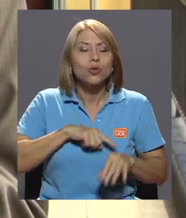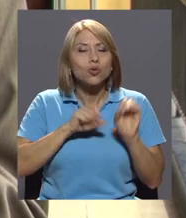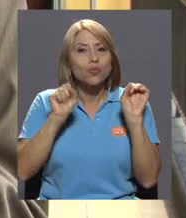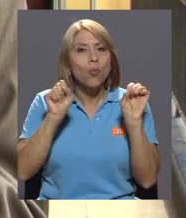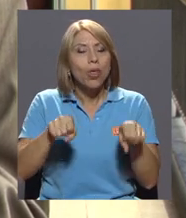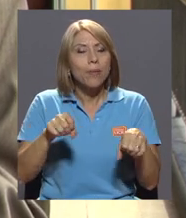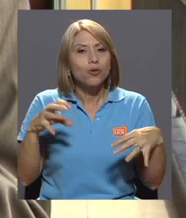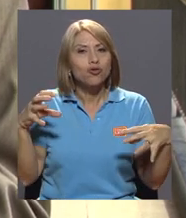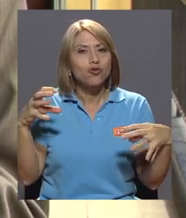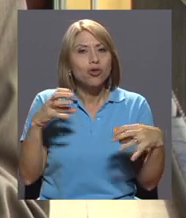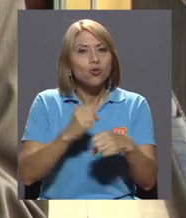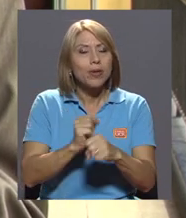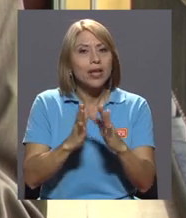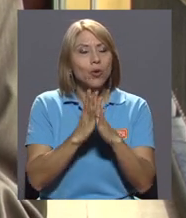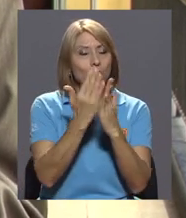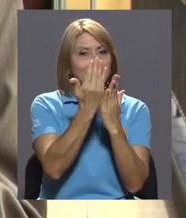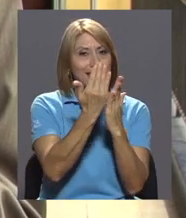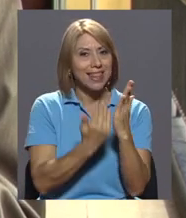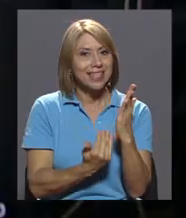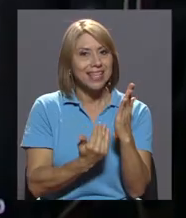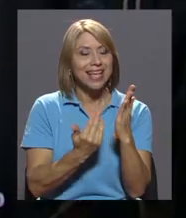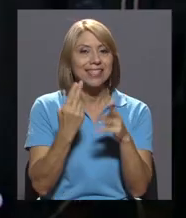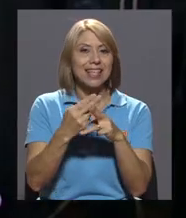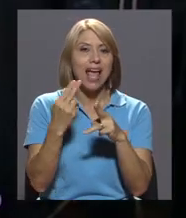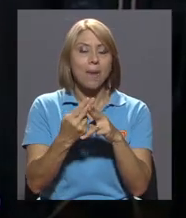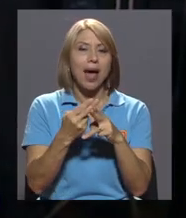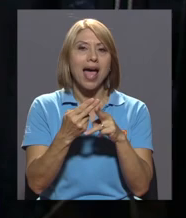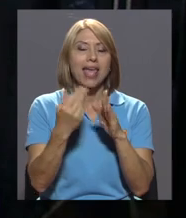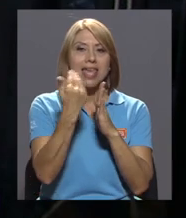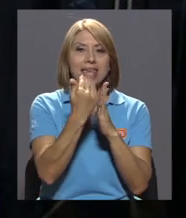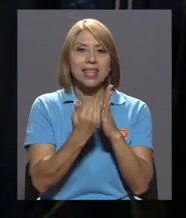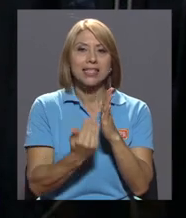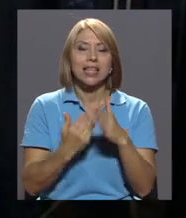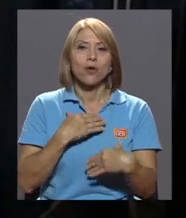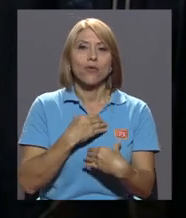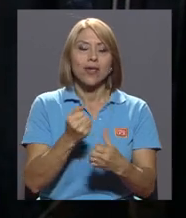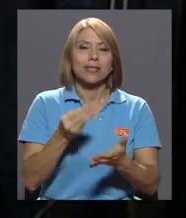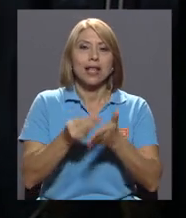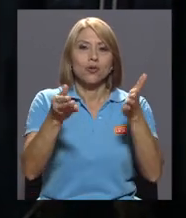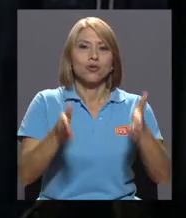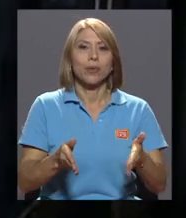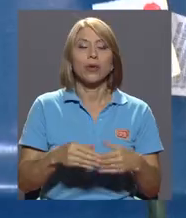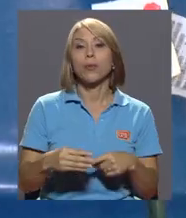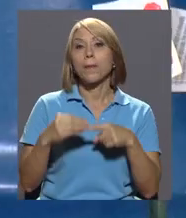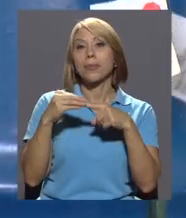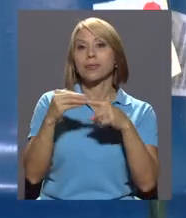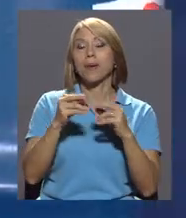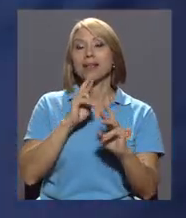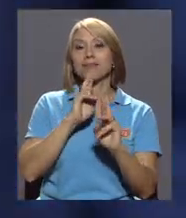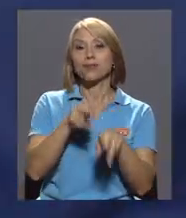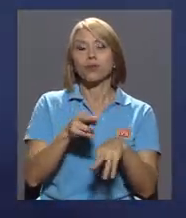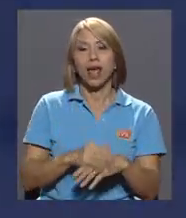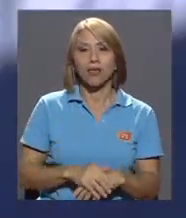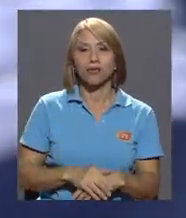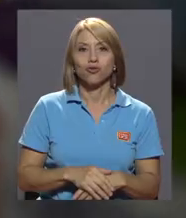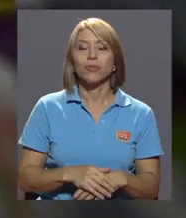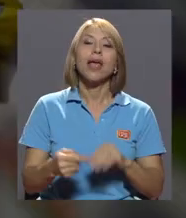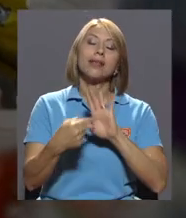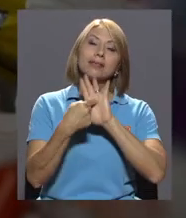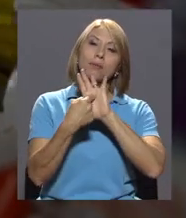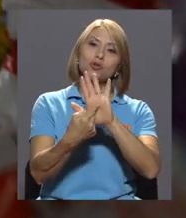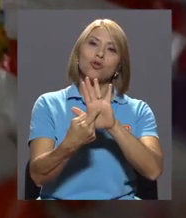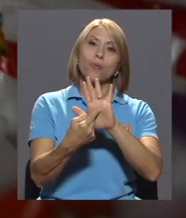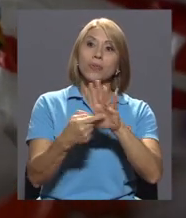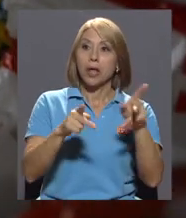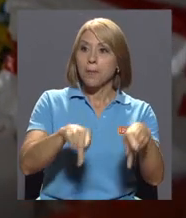resumir en un índice que se llama el índice de confianza del consumidor. Dentro de los principales resultados se mostró que la confianza al